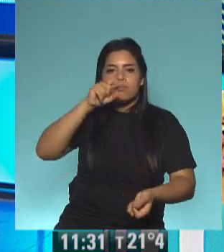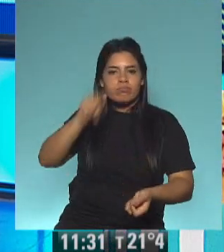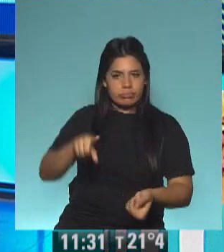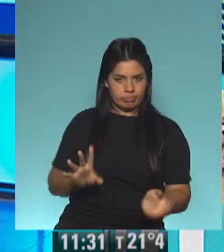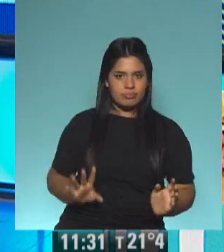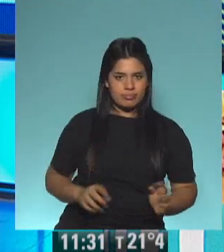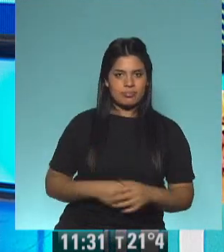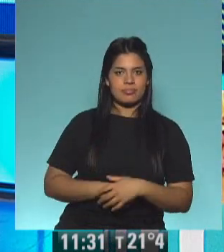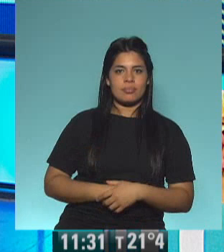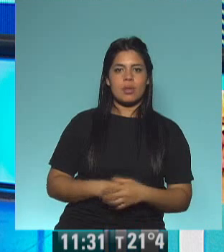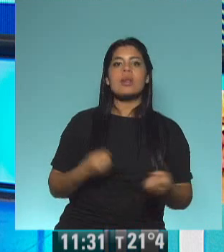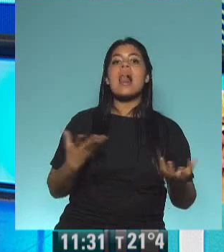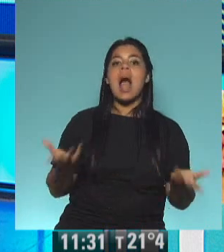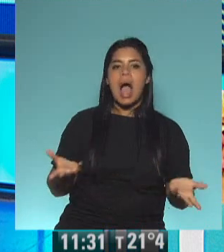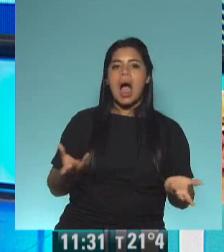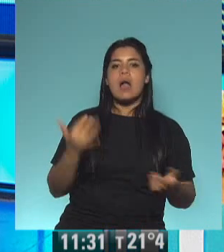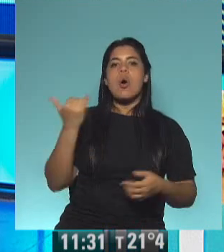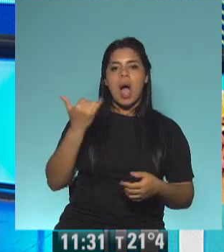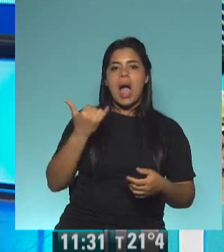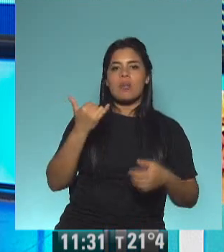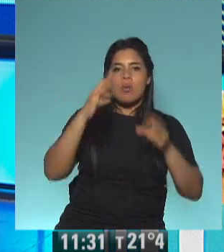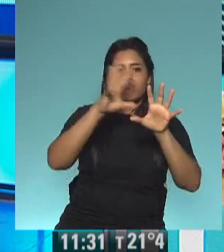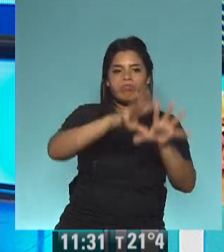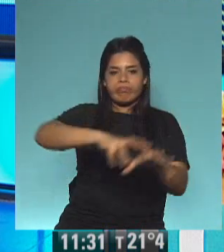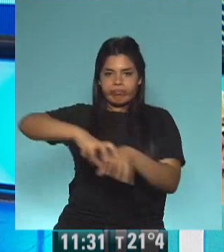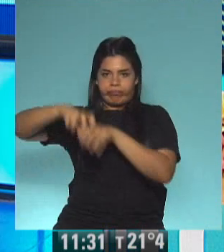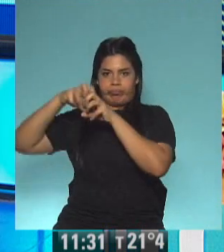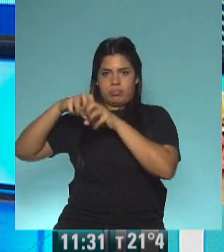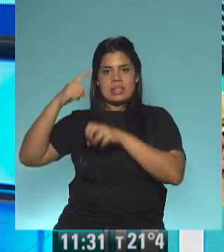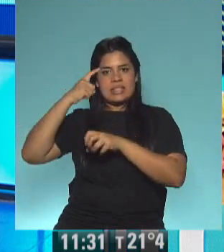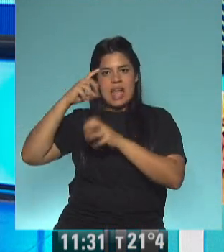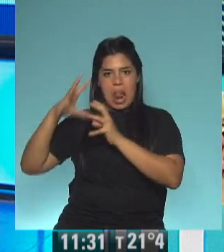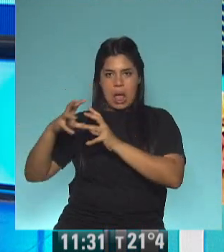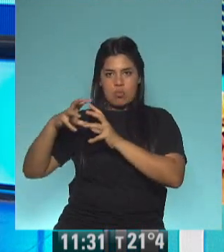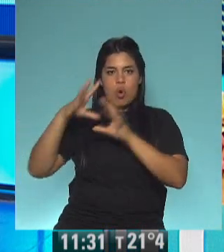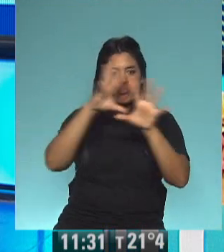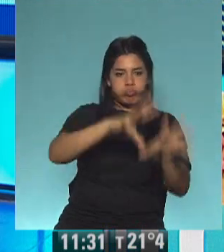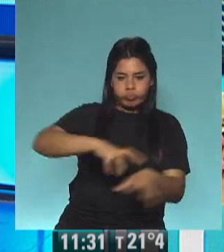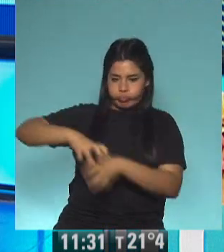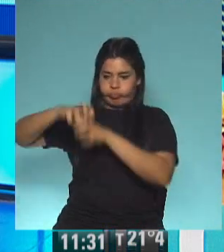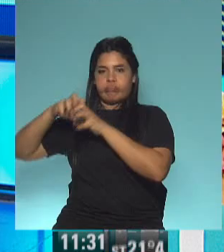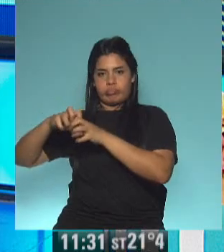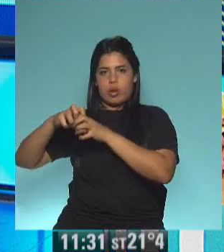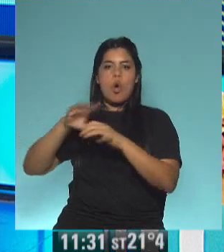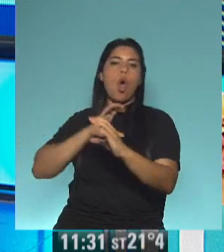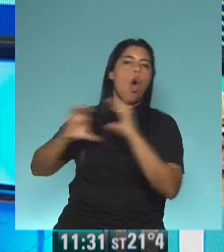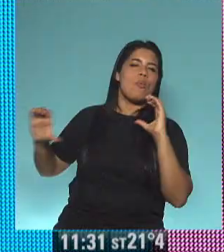olfativo. Exactamente. Se engancha de la fosa nasal y lo lleva hacia el cerebro. Vieron que ayer decíamos, bueno, las papilas gustativas son el receptor a través